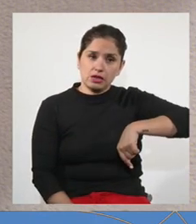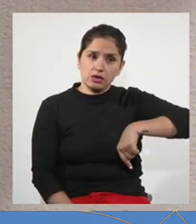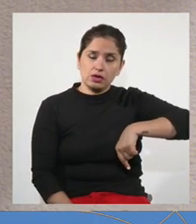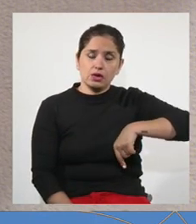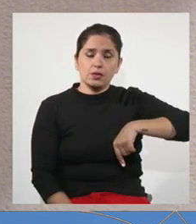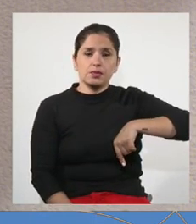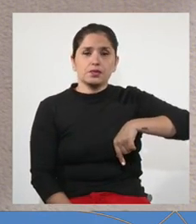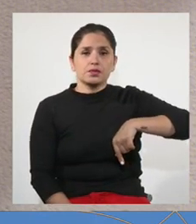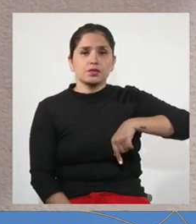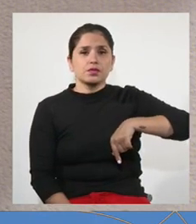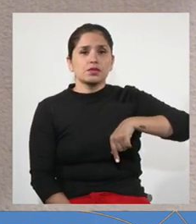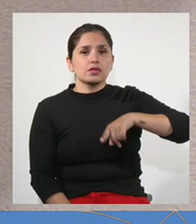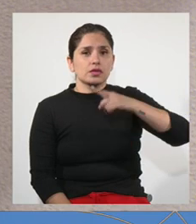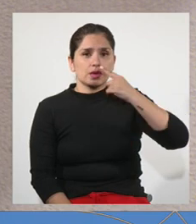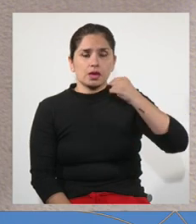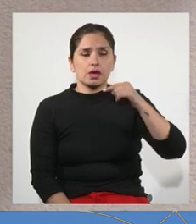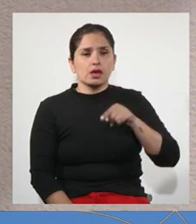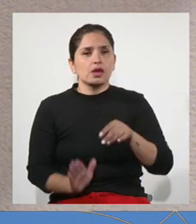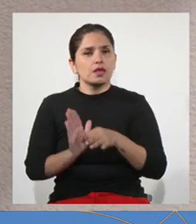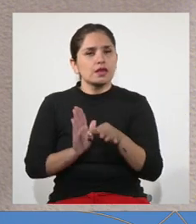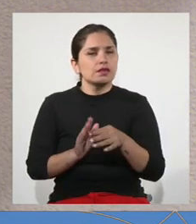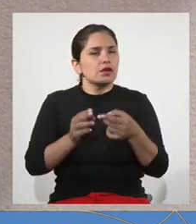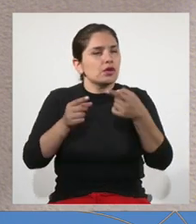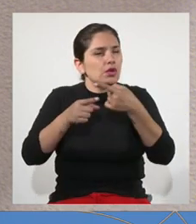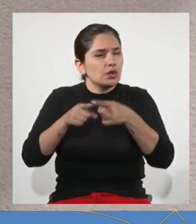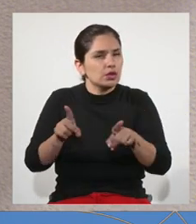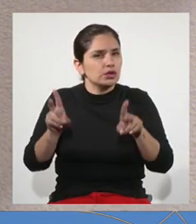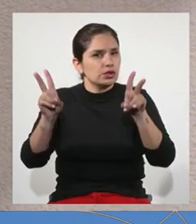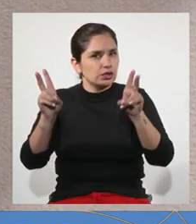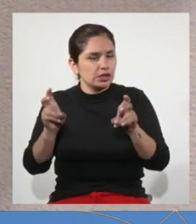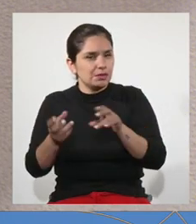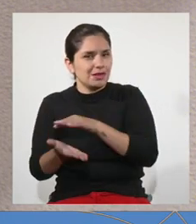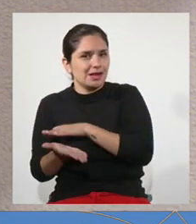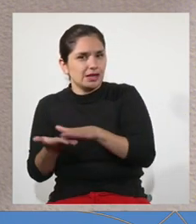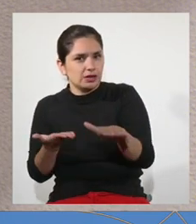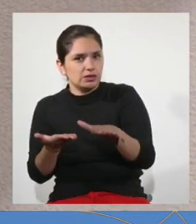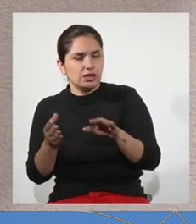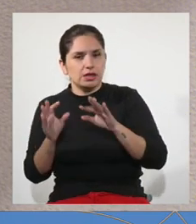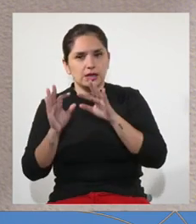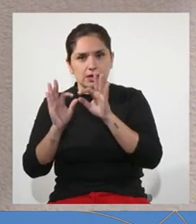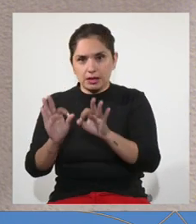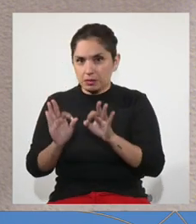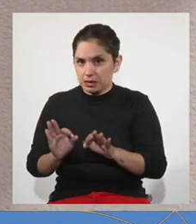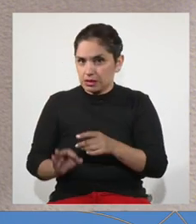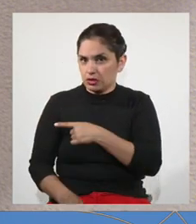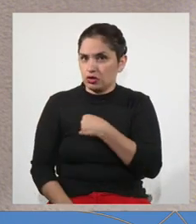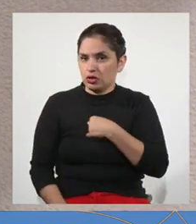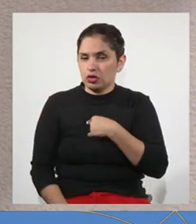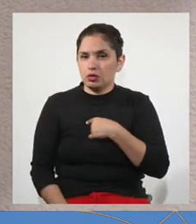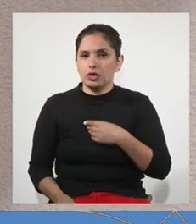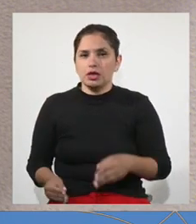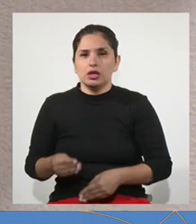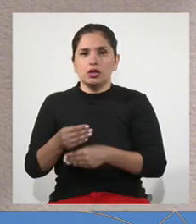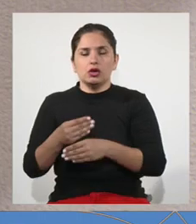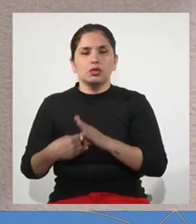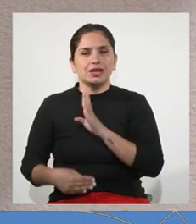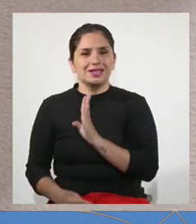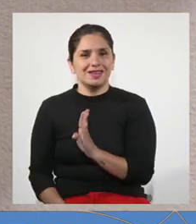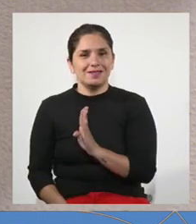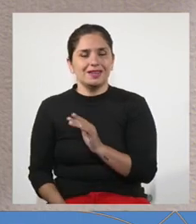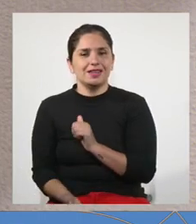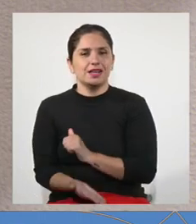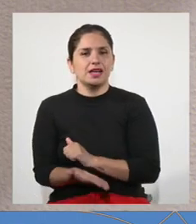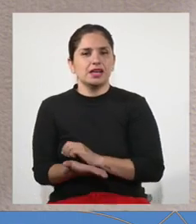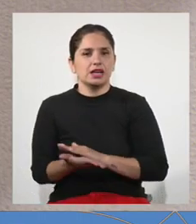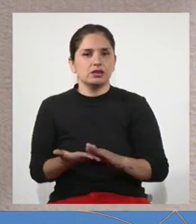presidenta, dice relación con otros aspectos de la gratuidad, en particular con lo que se llama el componente B de la gratuidad